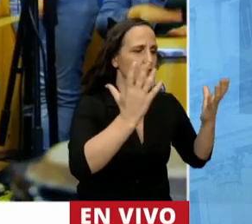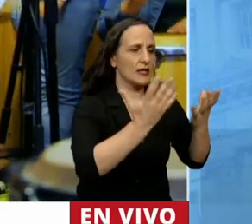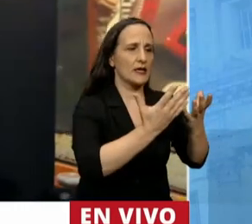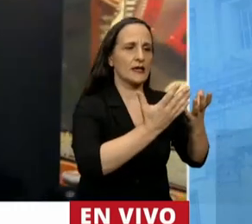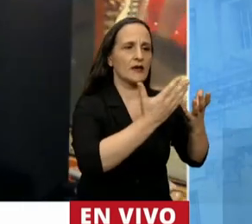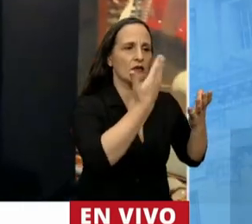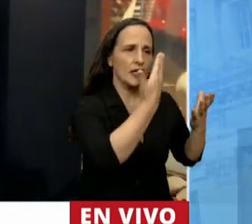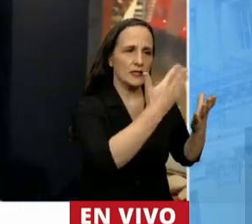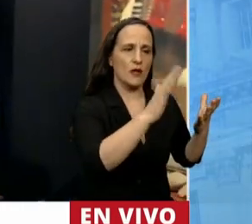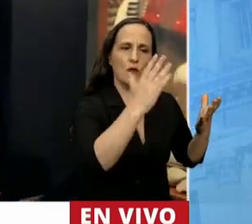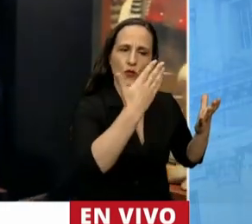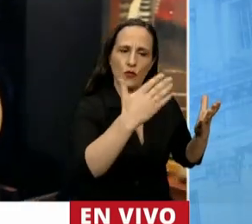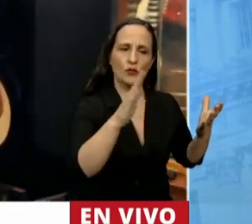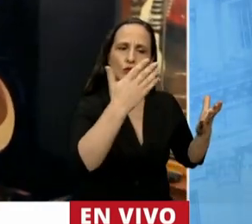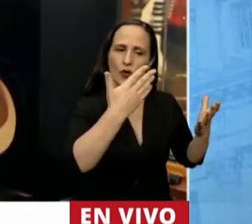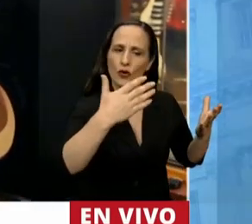i